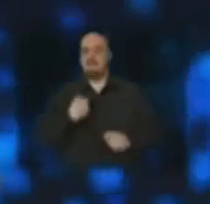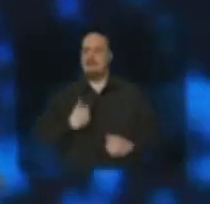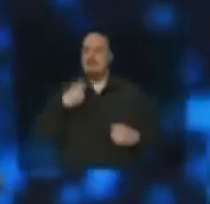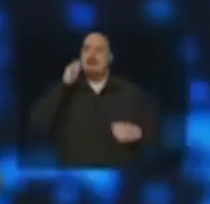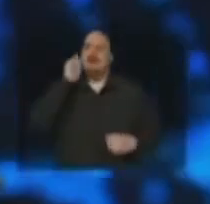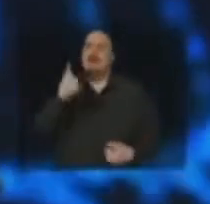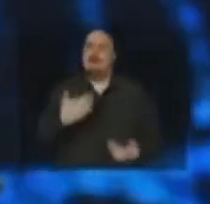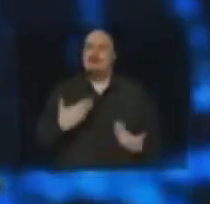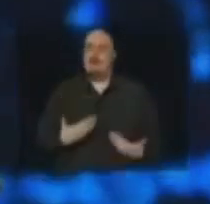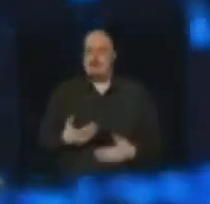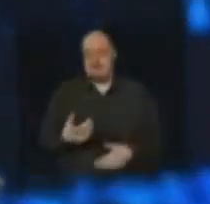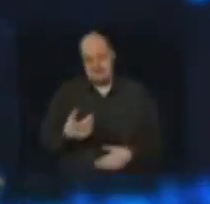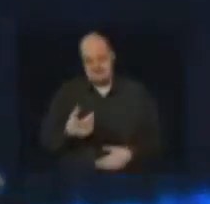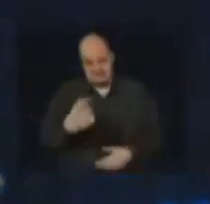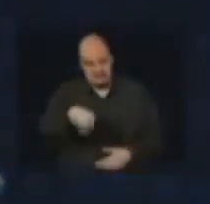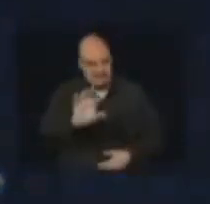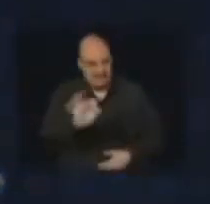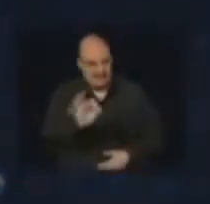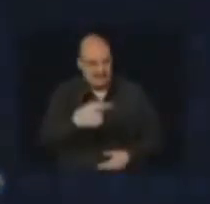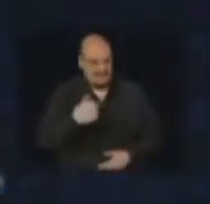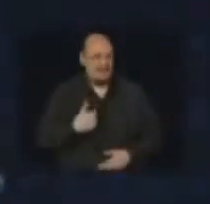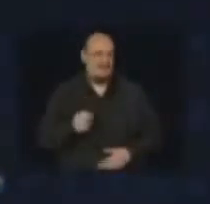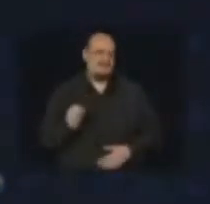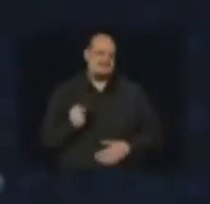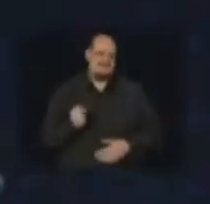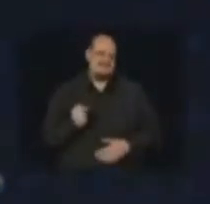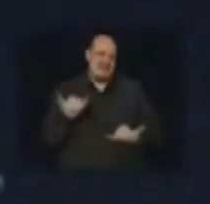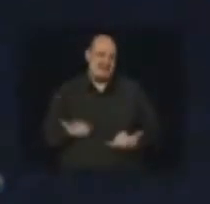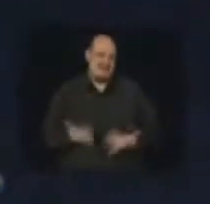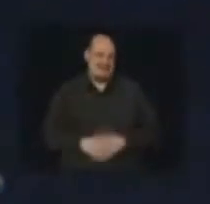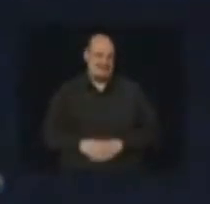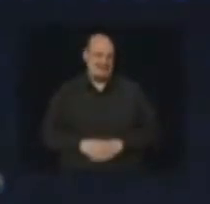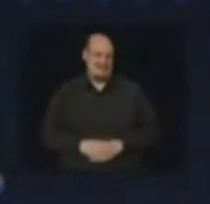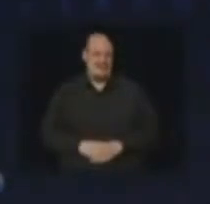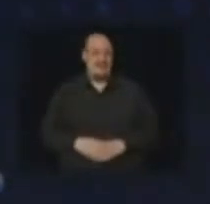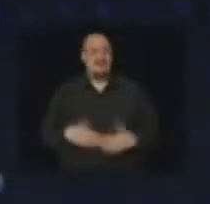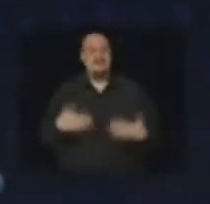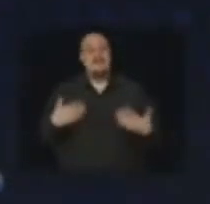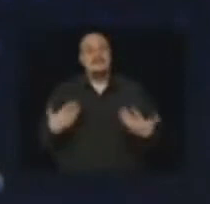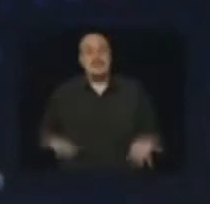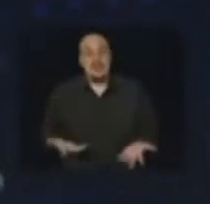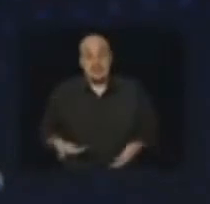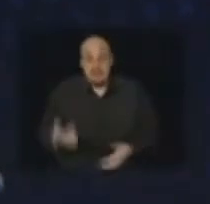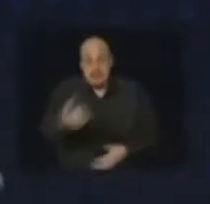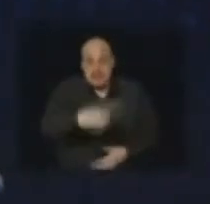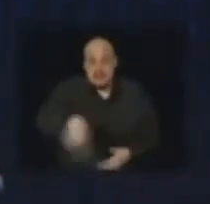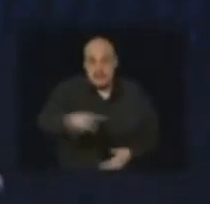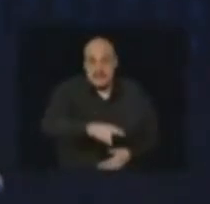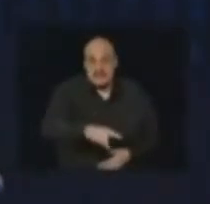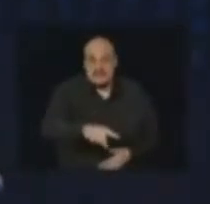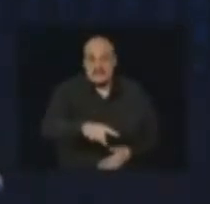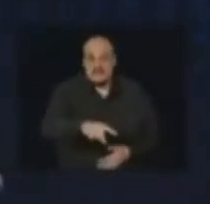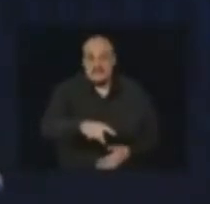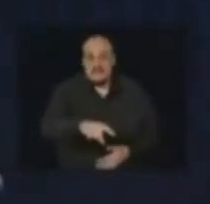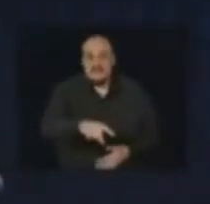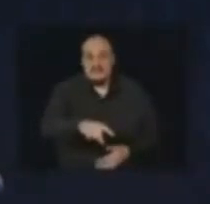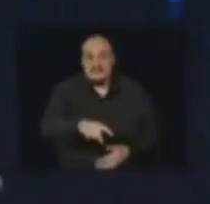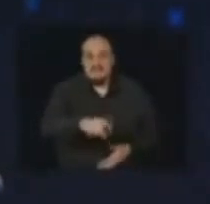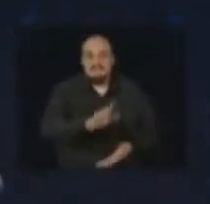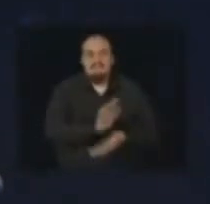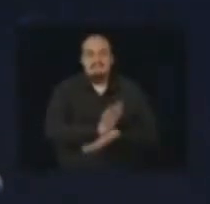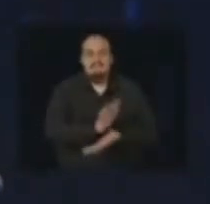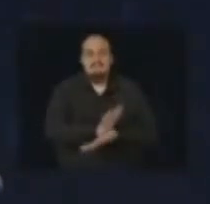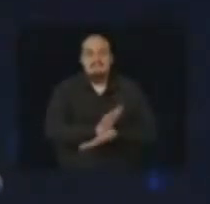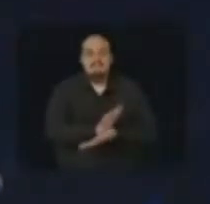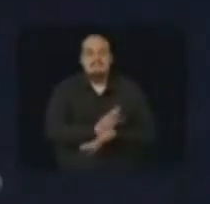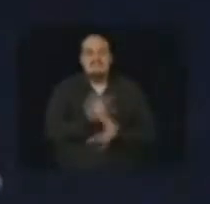detenidos. Hay que recordar que durante el gobierno de Mauricio Macri, donde Patricia Bullrich era ministra de